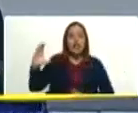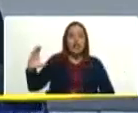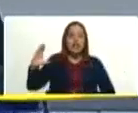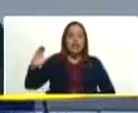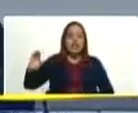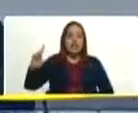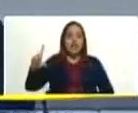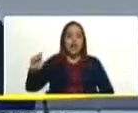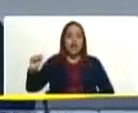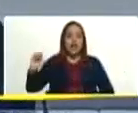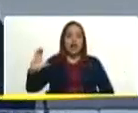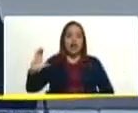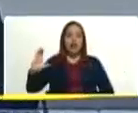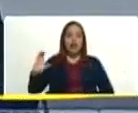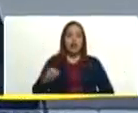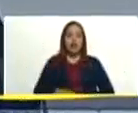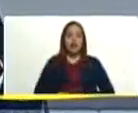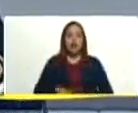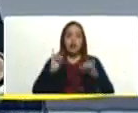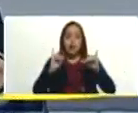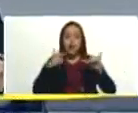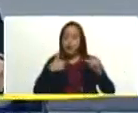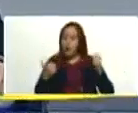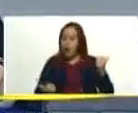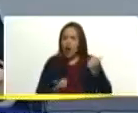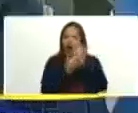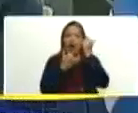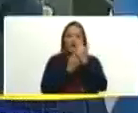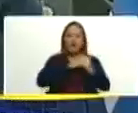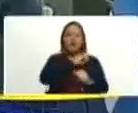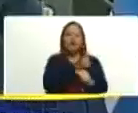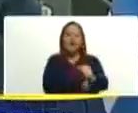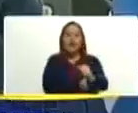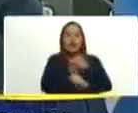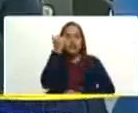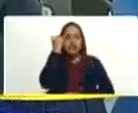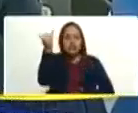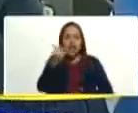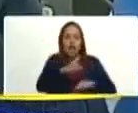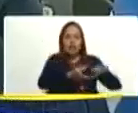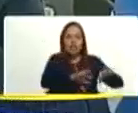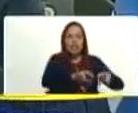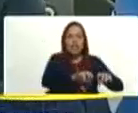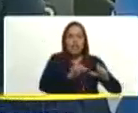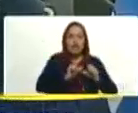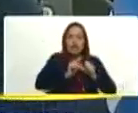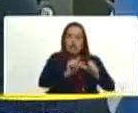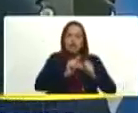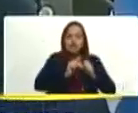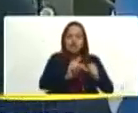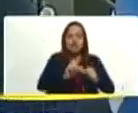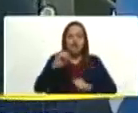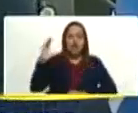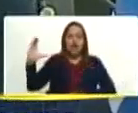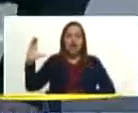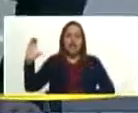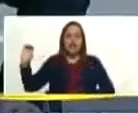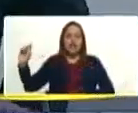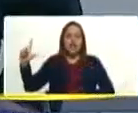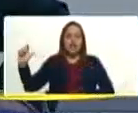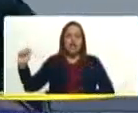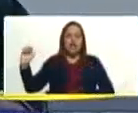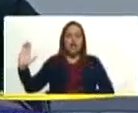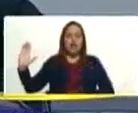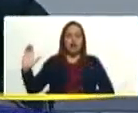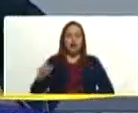I support very por ello, apoyo fuertemente la idea de una secretaria permanente de la CELAC. Of the countries